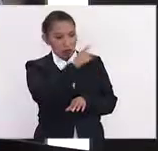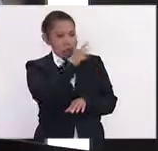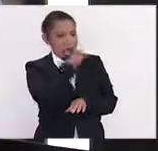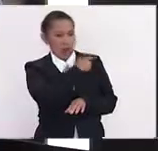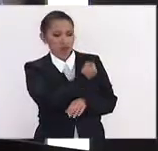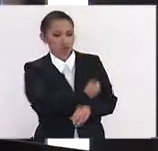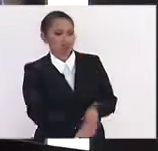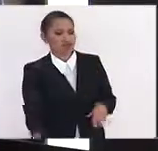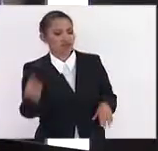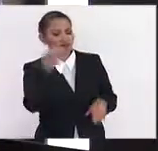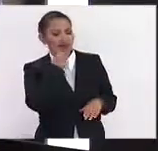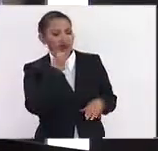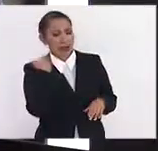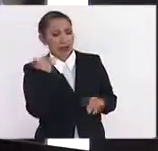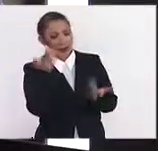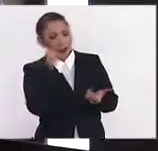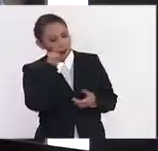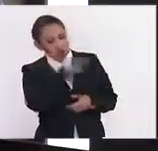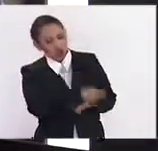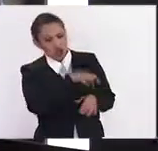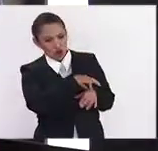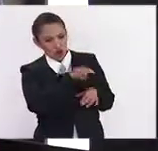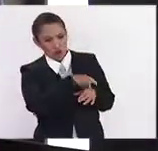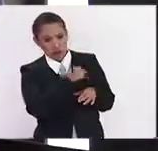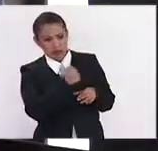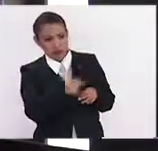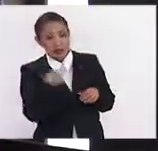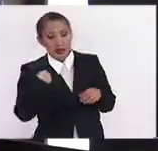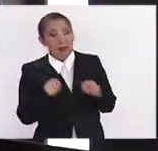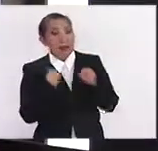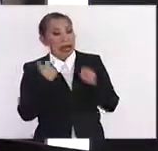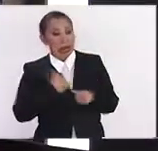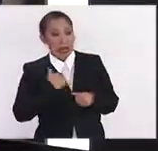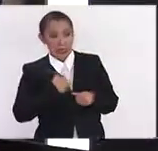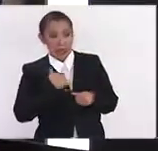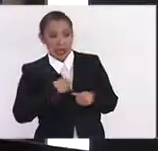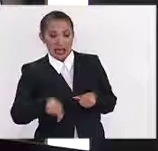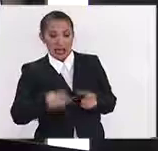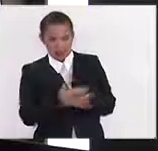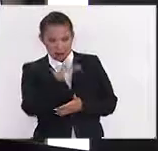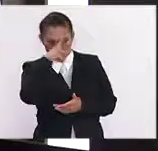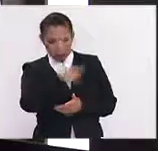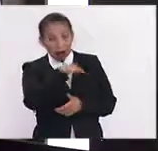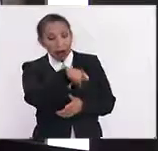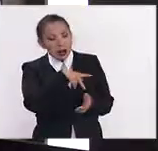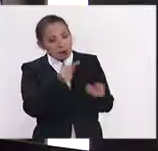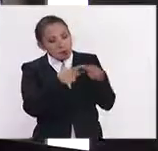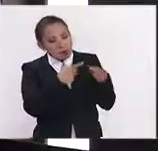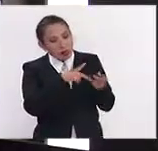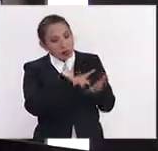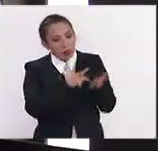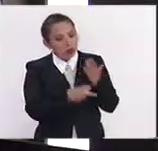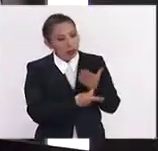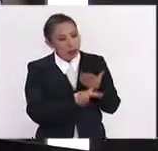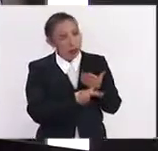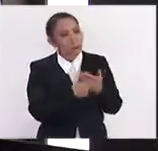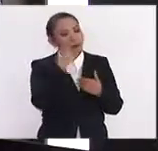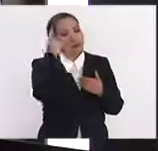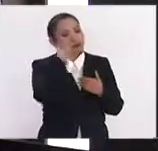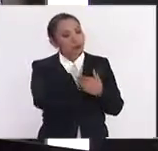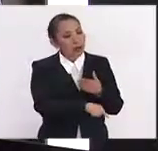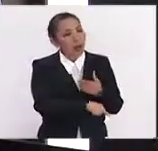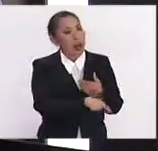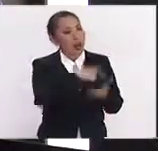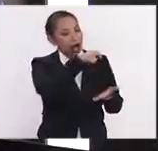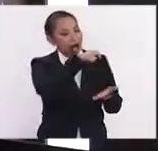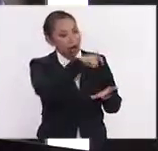mejores epileptólogos del mundo, que es mexicano, radica en Canadá. Con él se hizo un proyecto para comprar